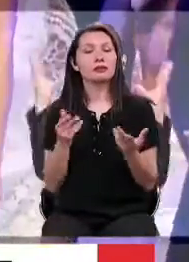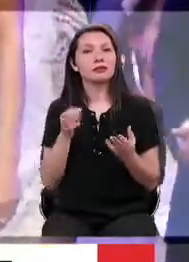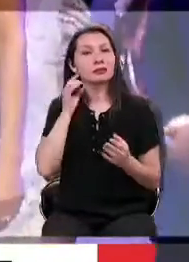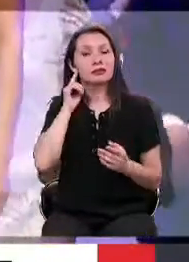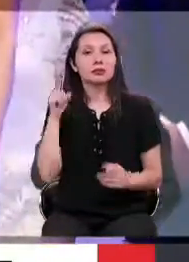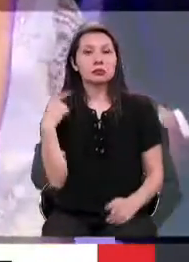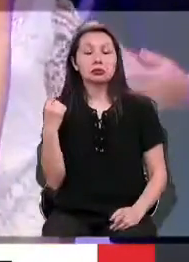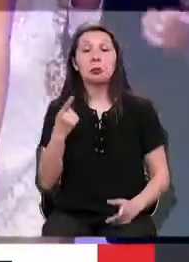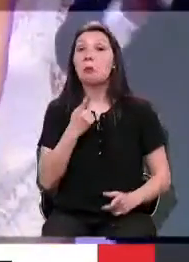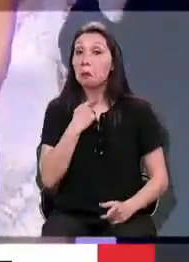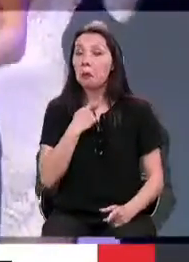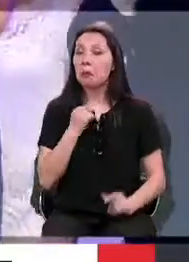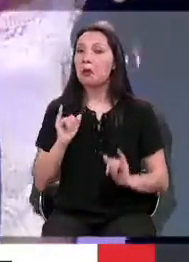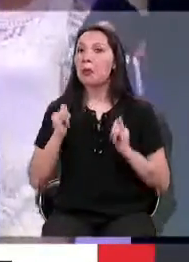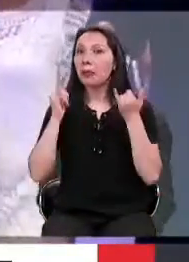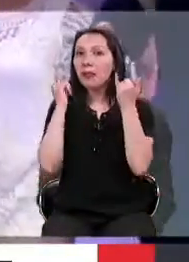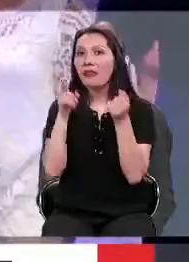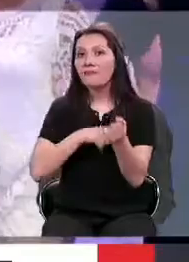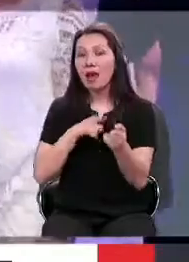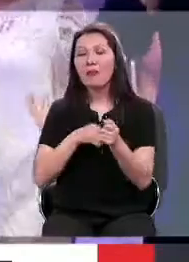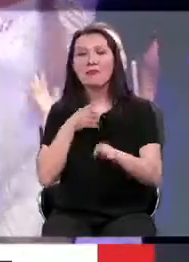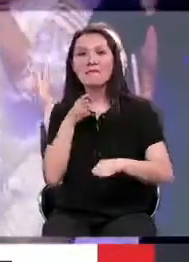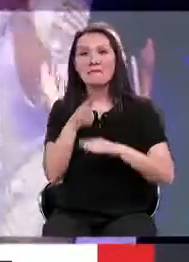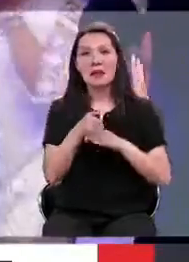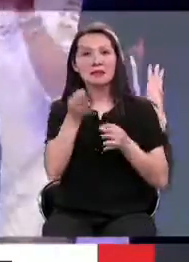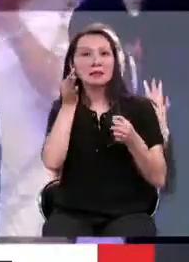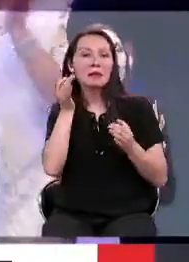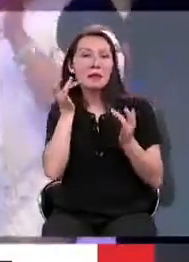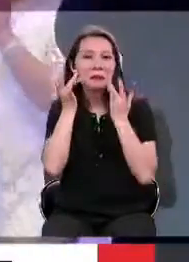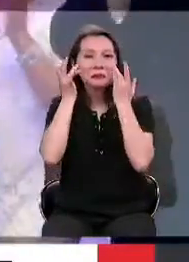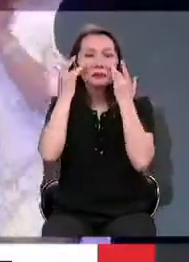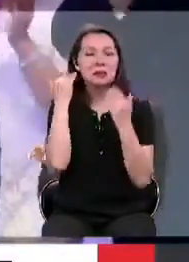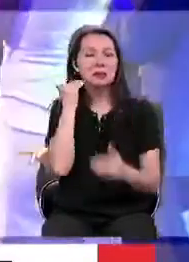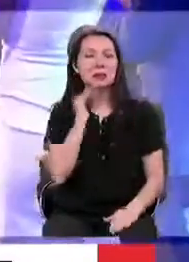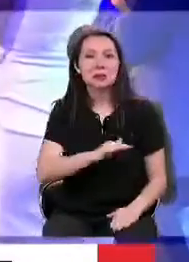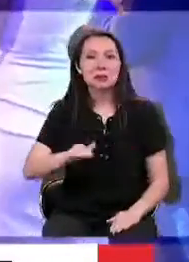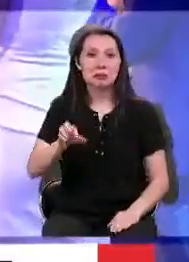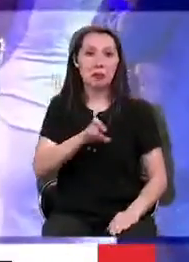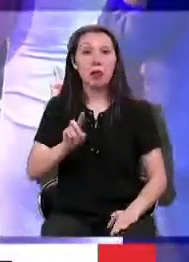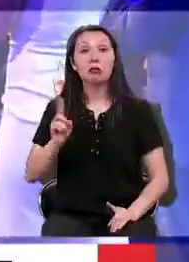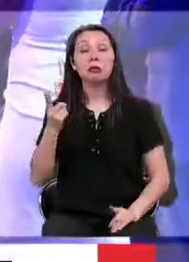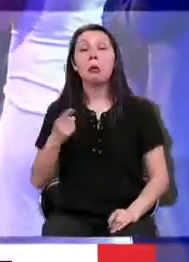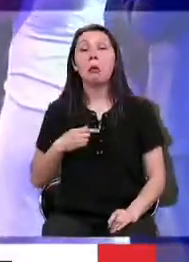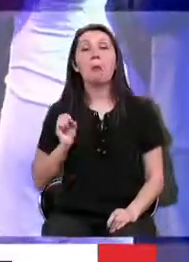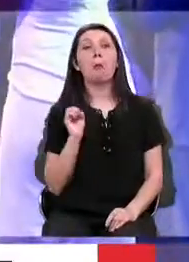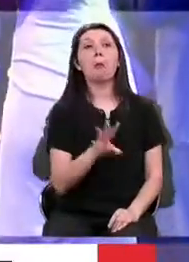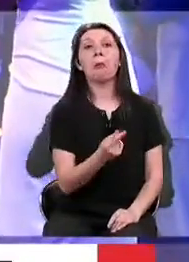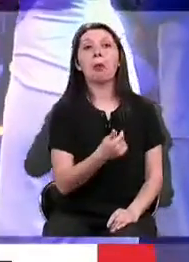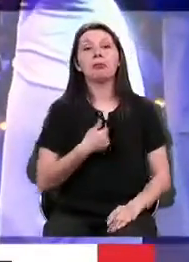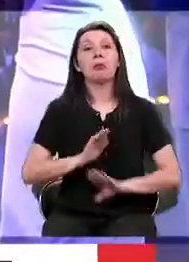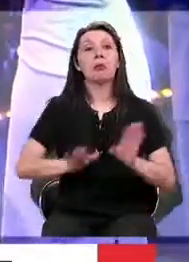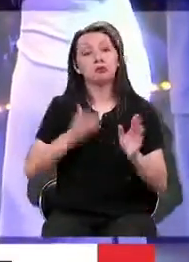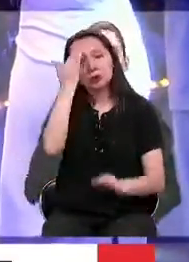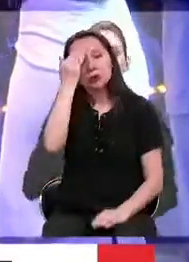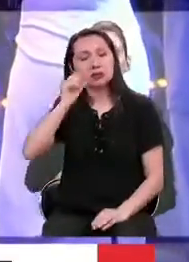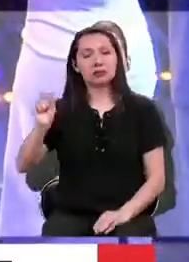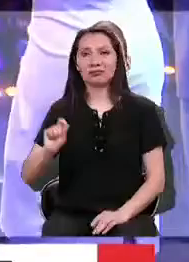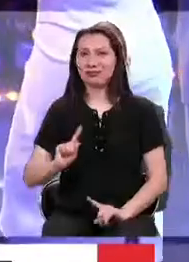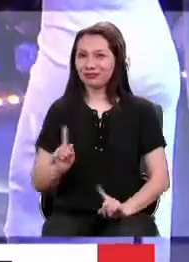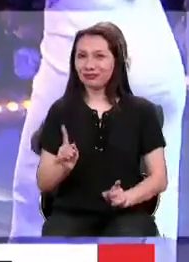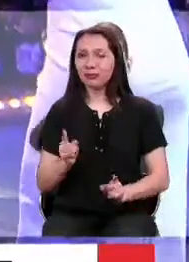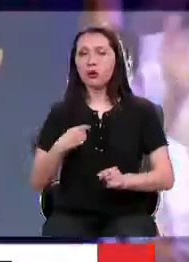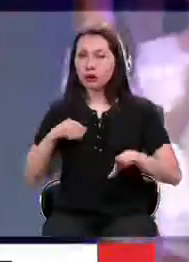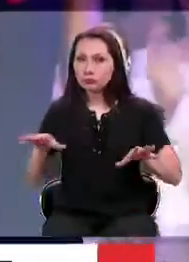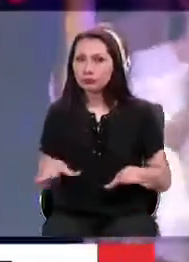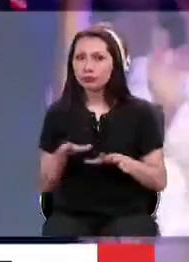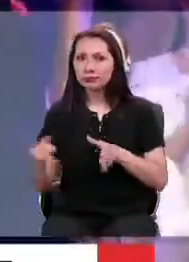que se vuelve muy interesante y entretenida para la familia, para los niños, para los padres, en fin, no es simplemente ir a donar, sino que además es hacerse parte activa